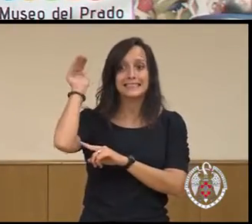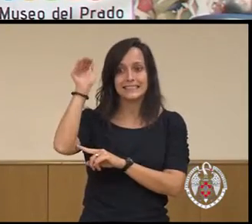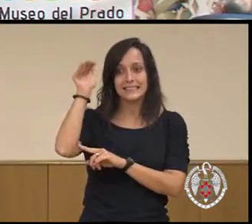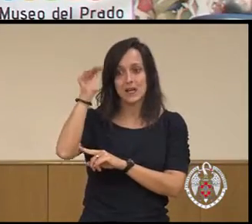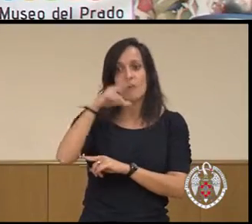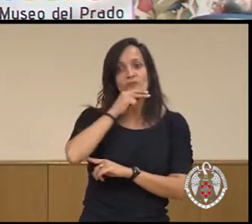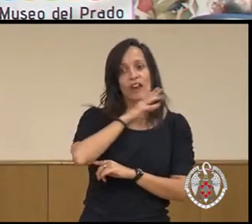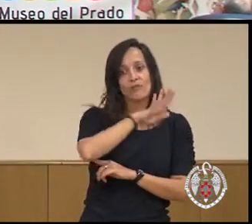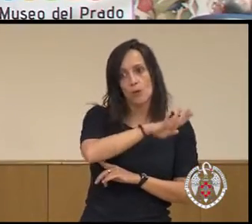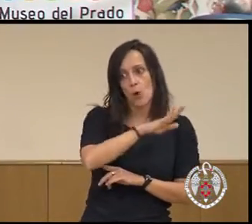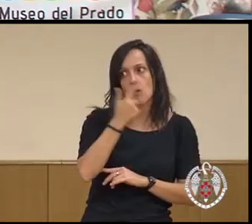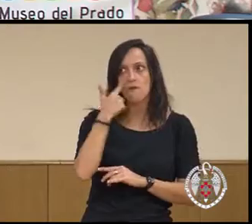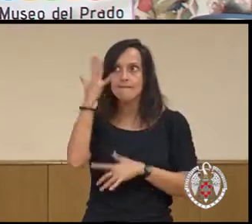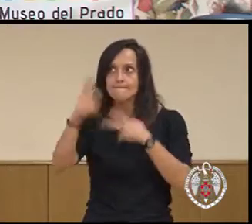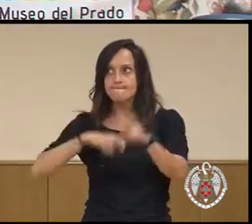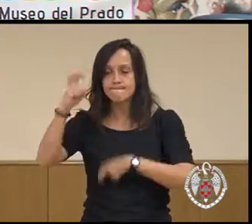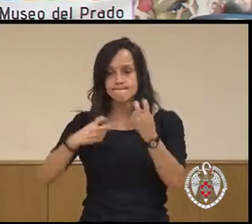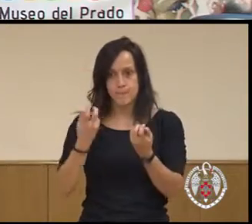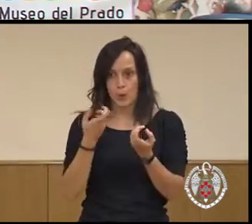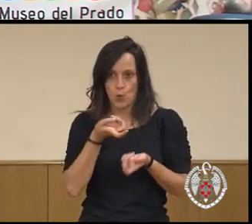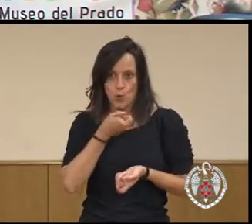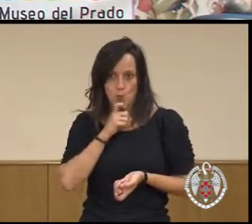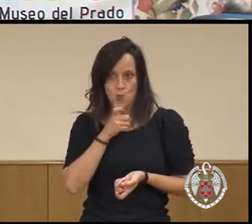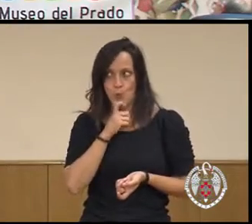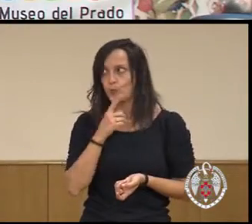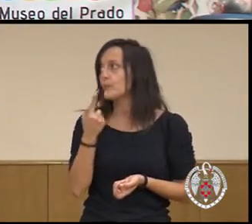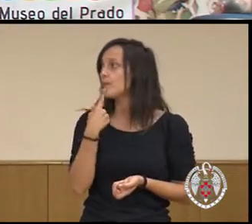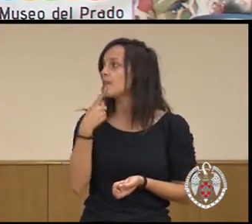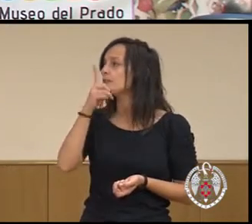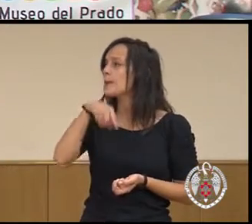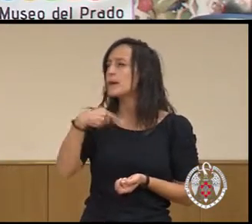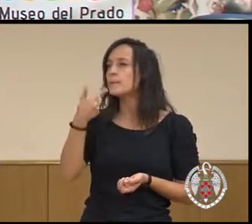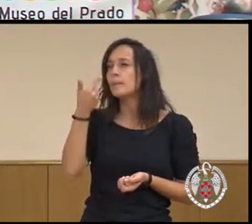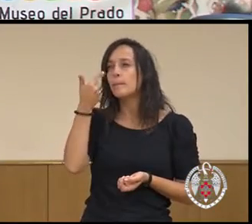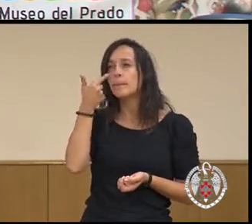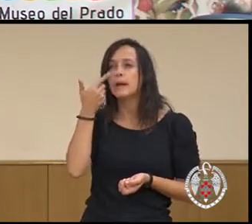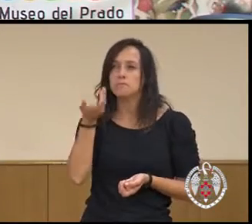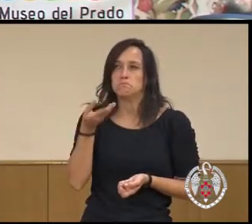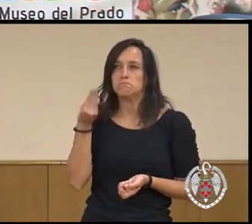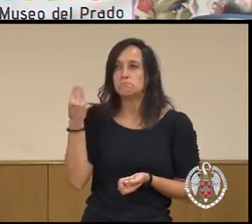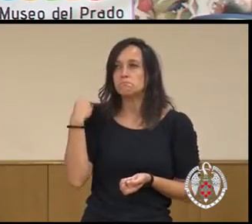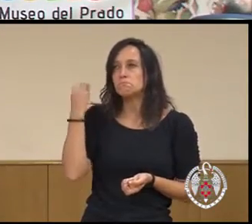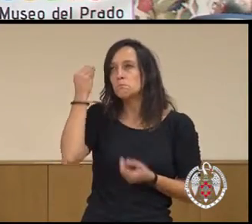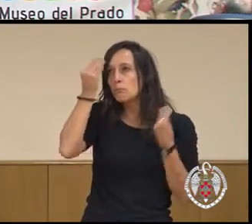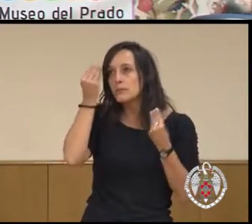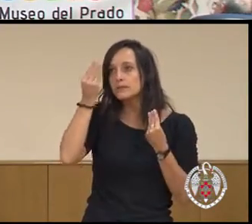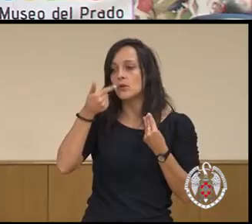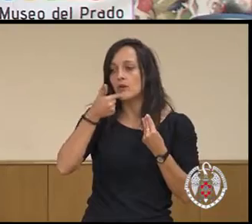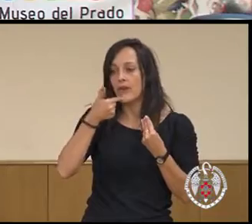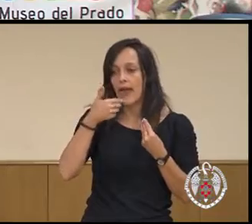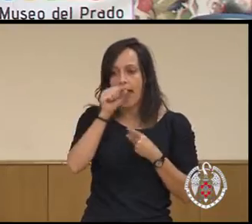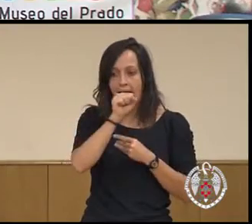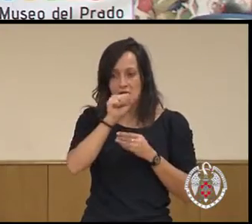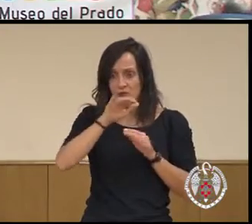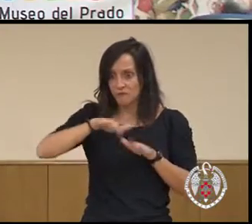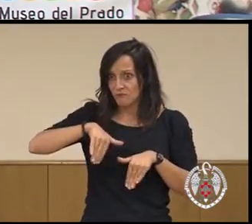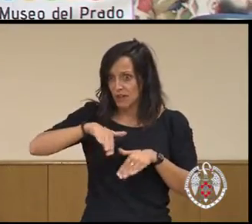en su biografía de Felipe IV, se pregunta cómo en estos años finales del reinado, en el que todo se había venido abajo, en el